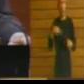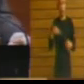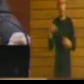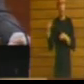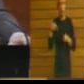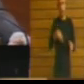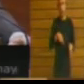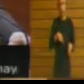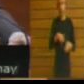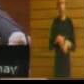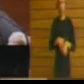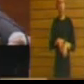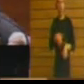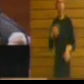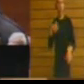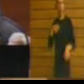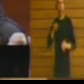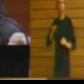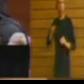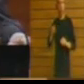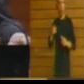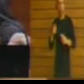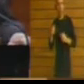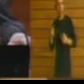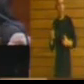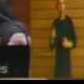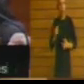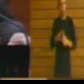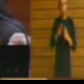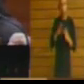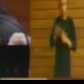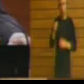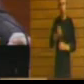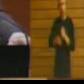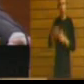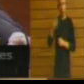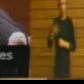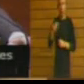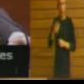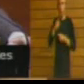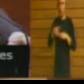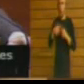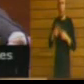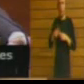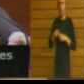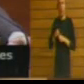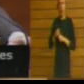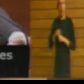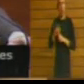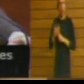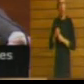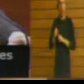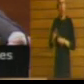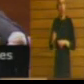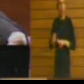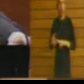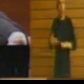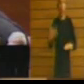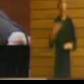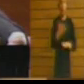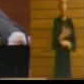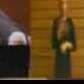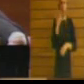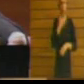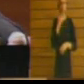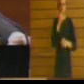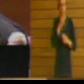ellos también con unas necesidades socioeconómicas importantes y más desfavorecidos familiarmente en estos temas, van a la escuela pública. Por supuesto